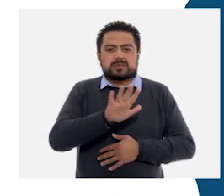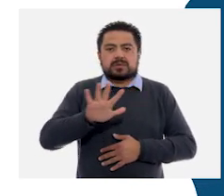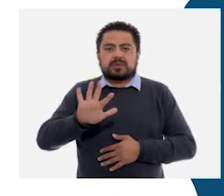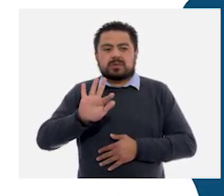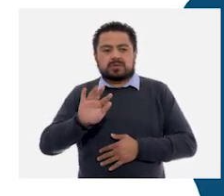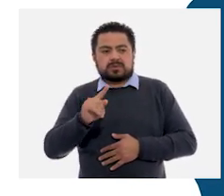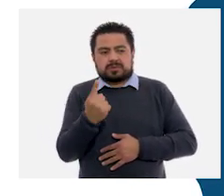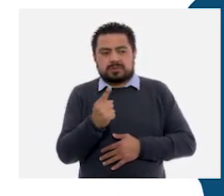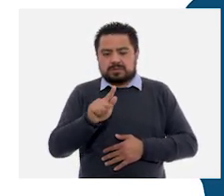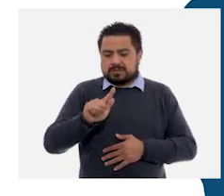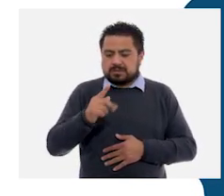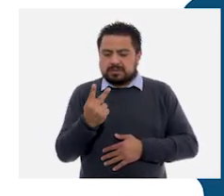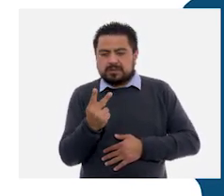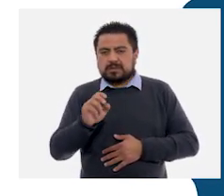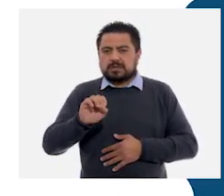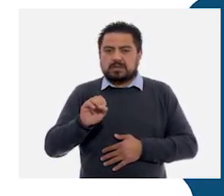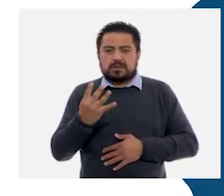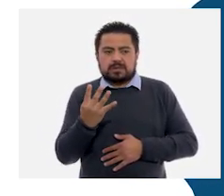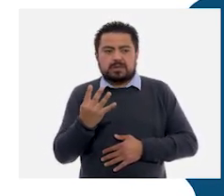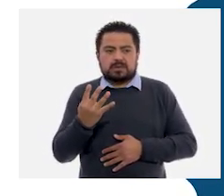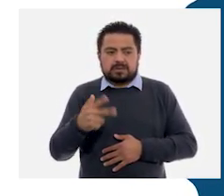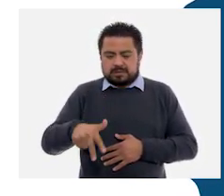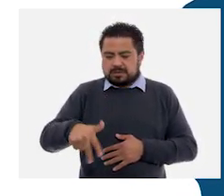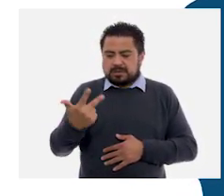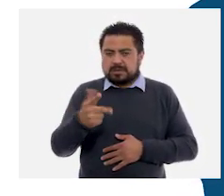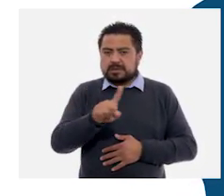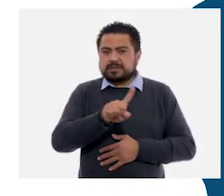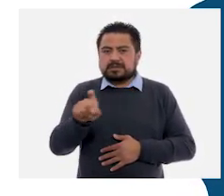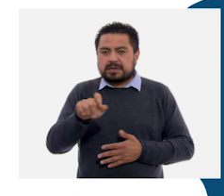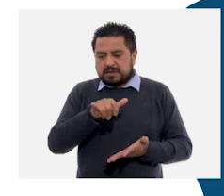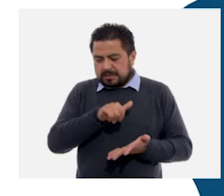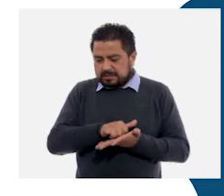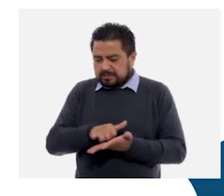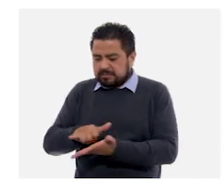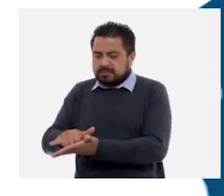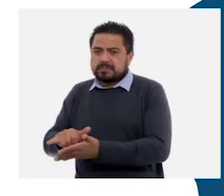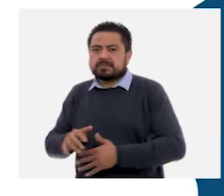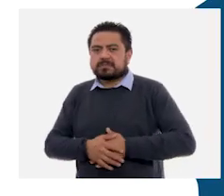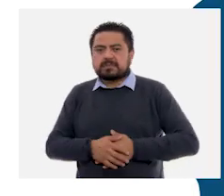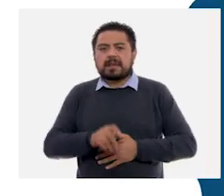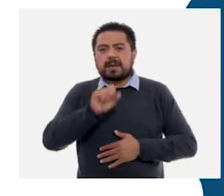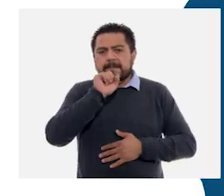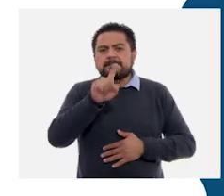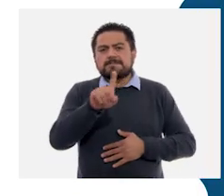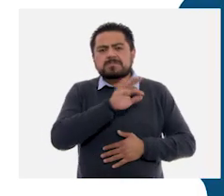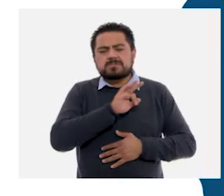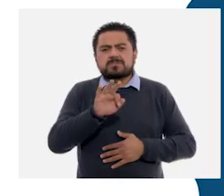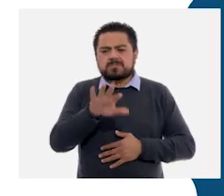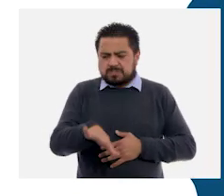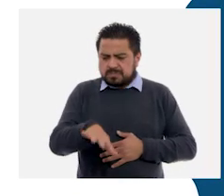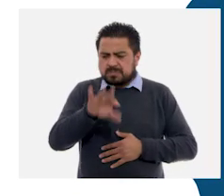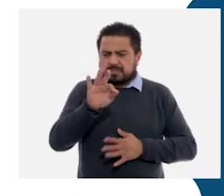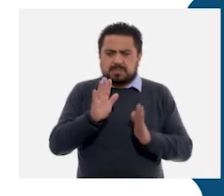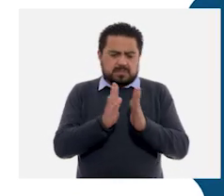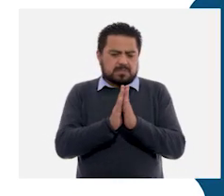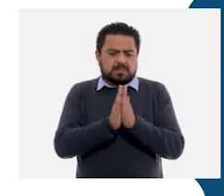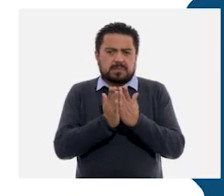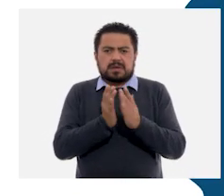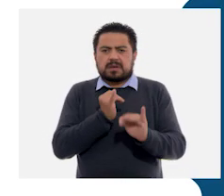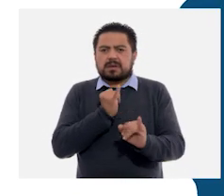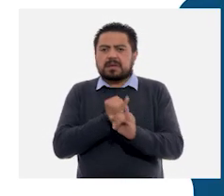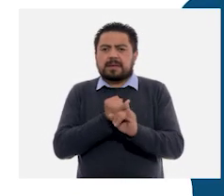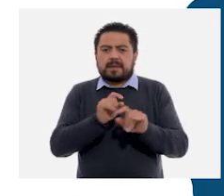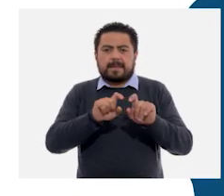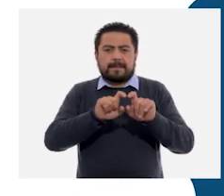55 41 72 04 13 con 100 líneas. También puedes encontrar los libros de texto en